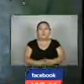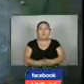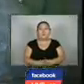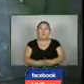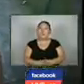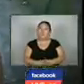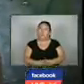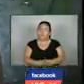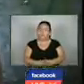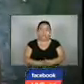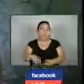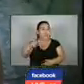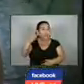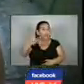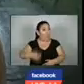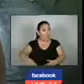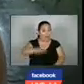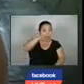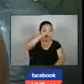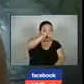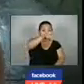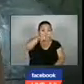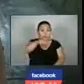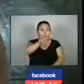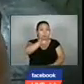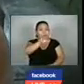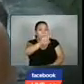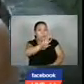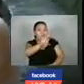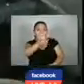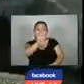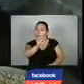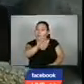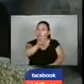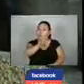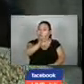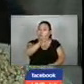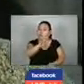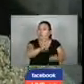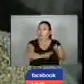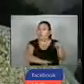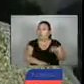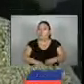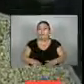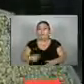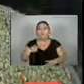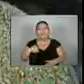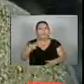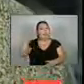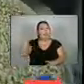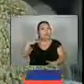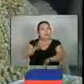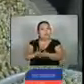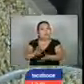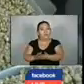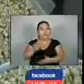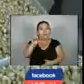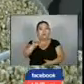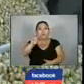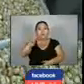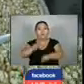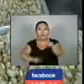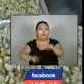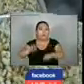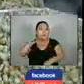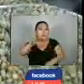Sí, está caro. Está a $35.50 el quintal. Pues fíjese que yo lo estaba comprando a $14 y a